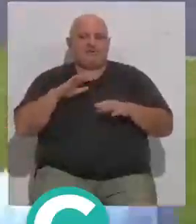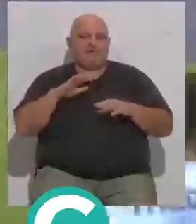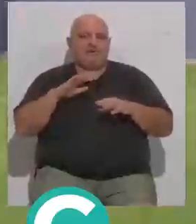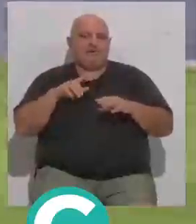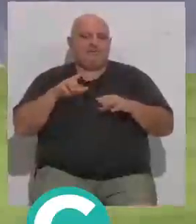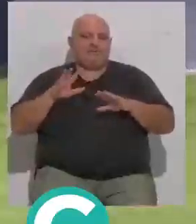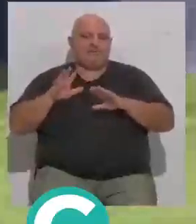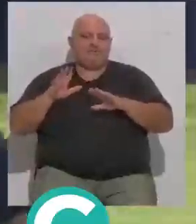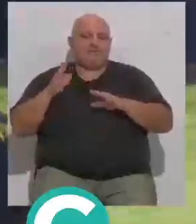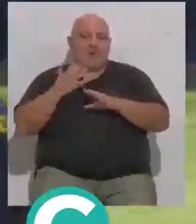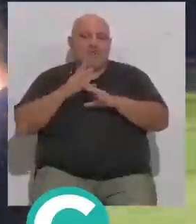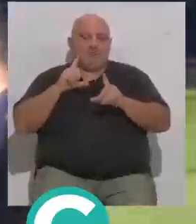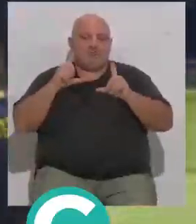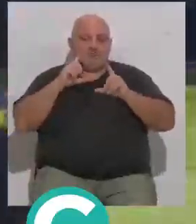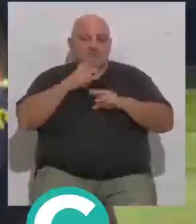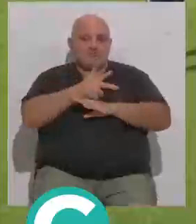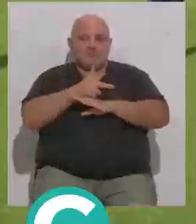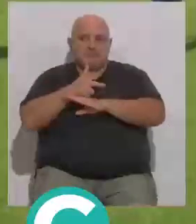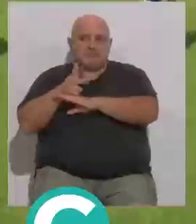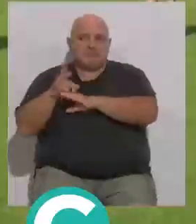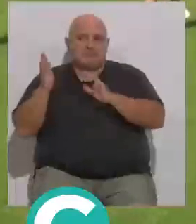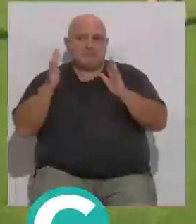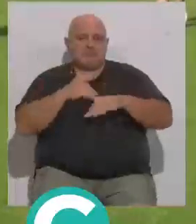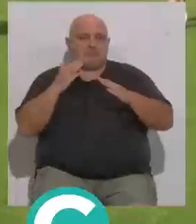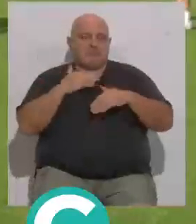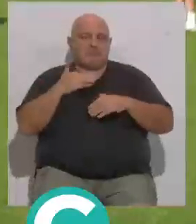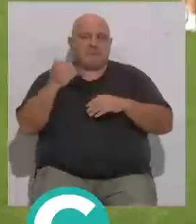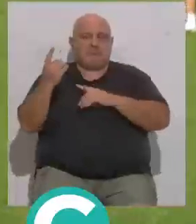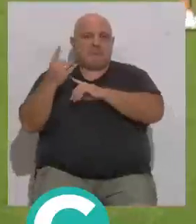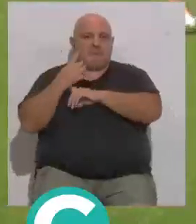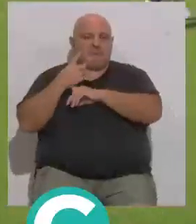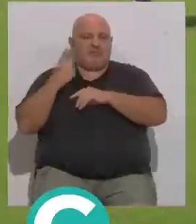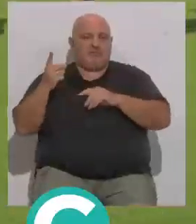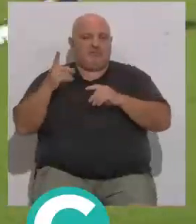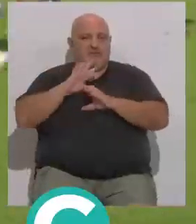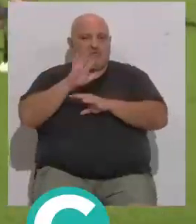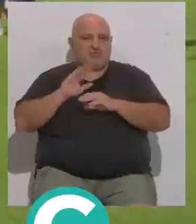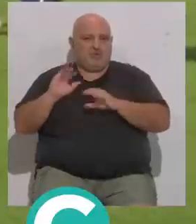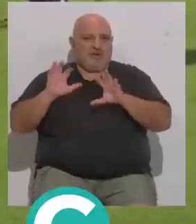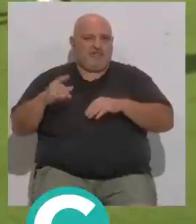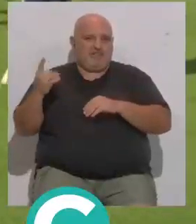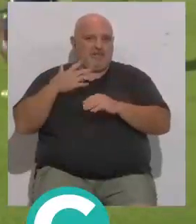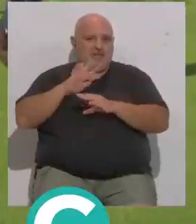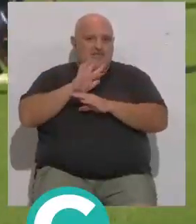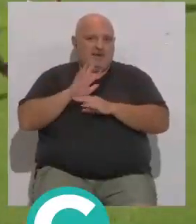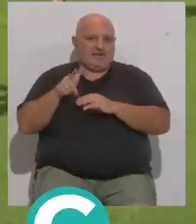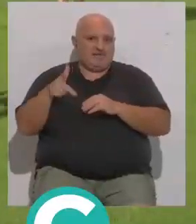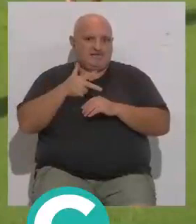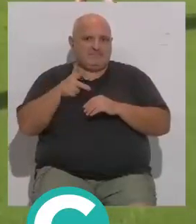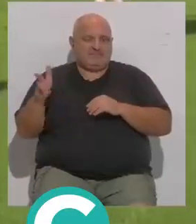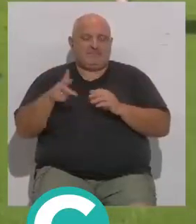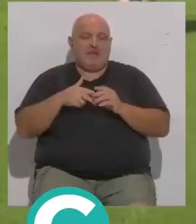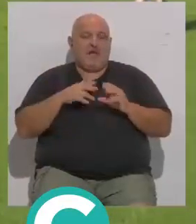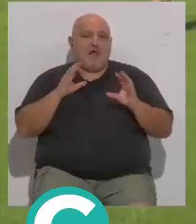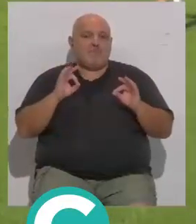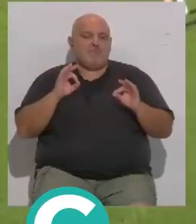seco, no lo hemos localizado en el entrenamiento que nos manda el Cádiz Club de Fútbol, pero la verdad que